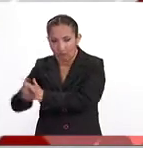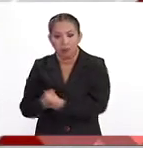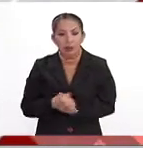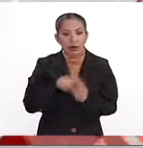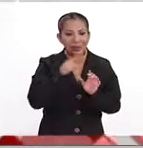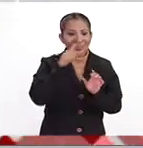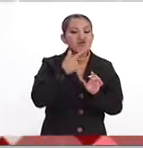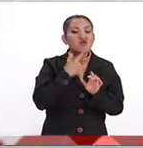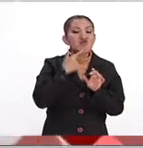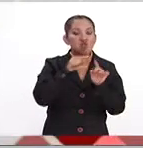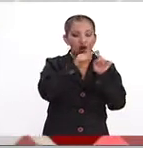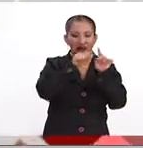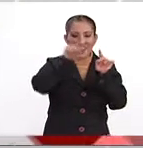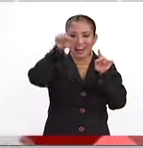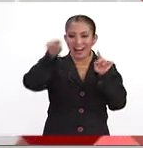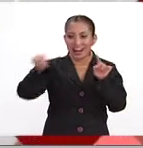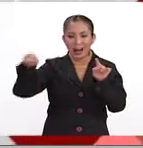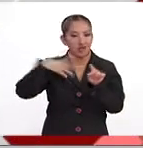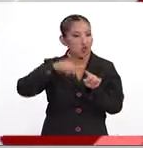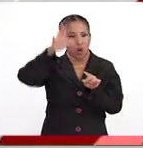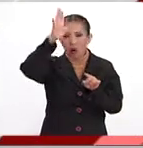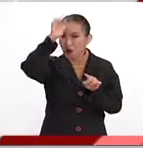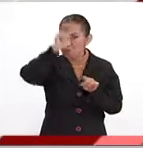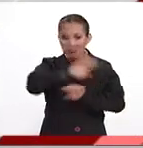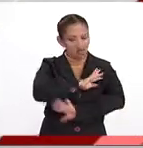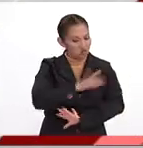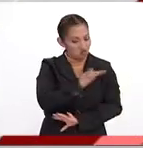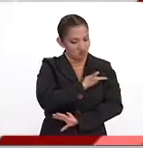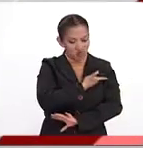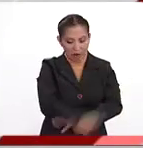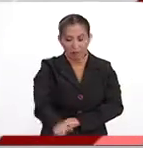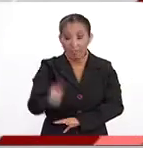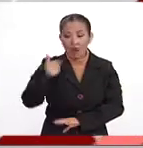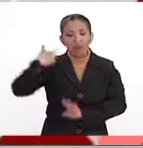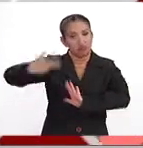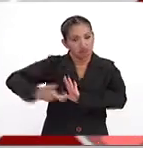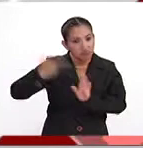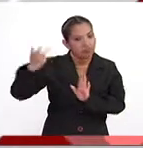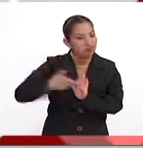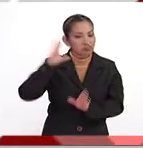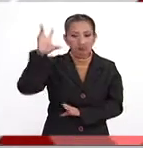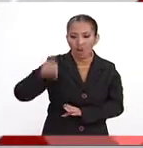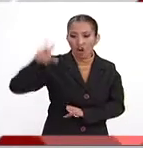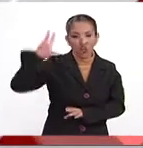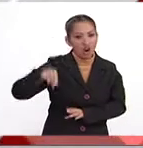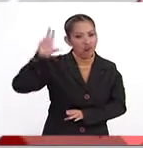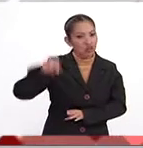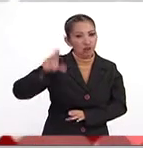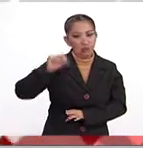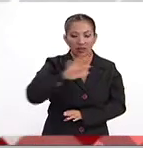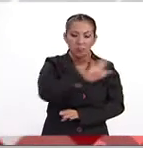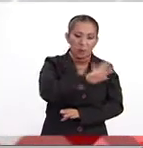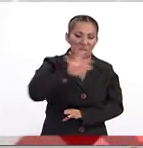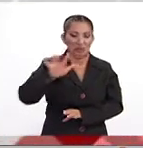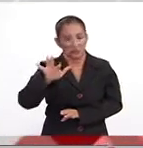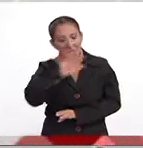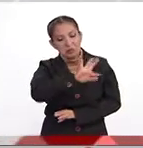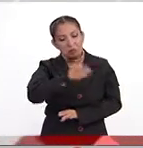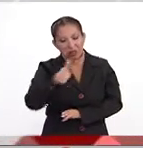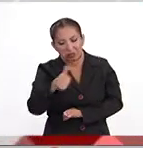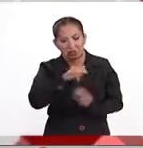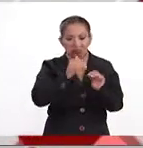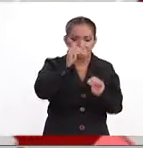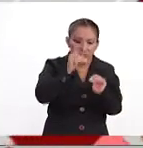Esa línea roja es el desacuerdo. Hemos tenido una opinión constante en desacuerdo que se mueve alrededor de 55,